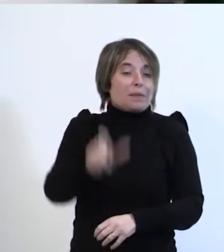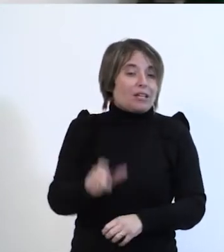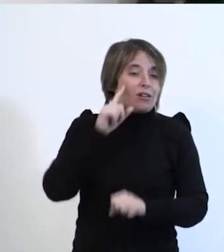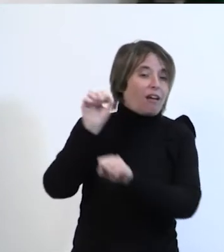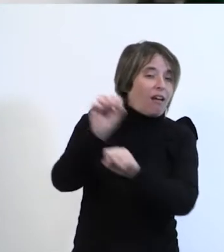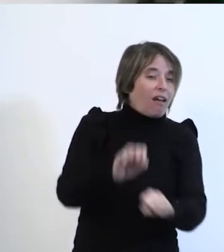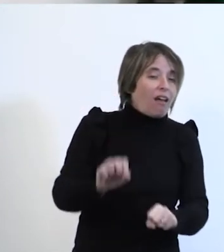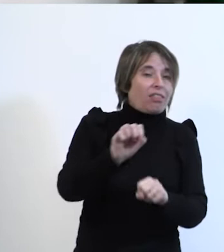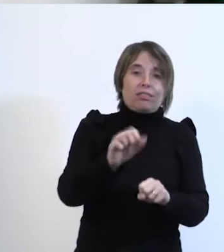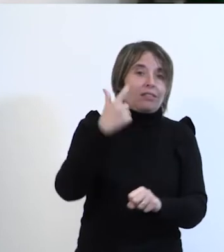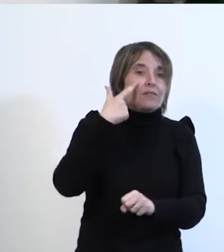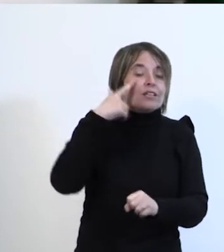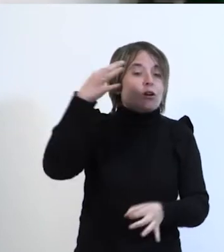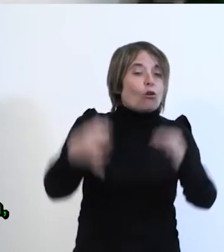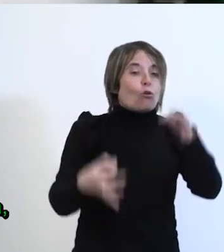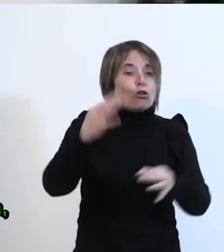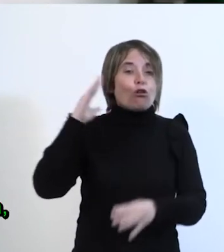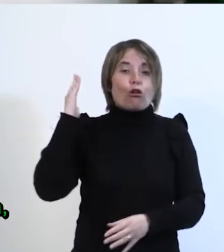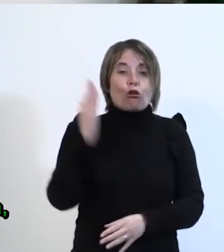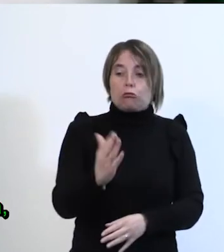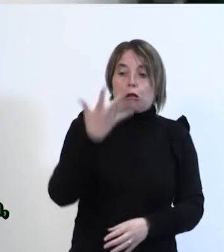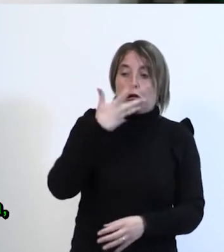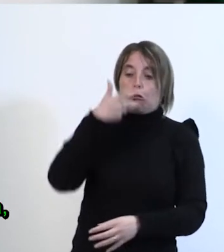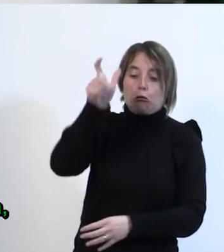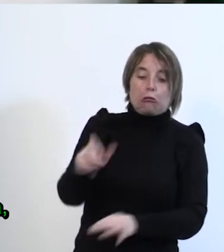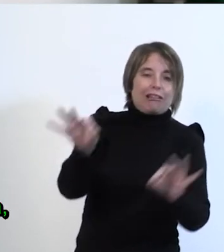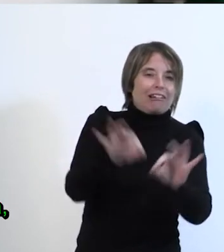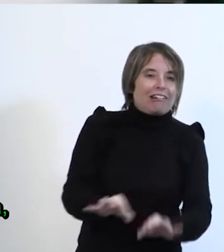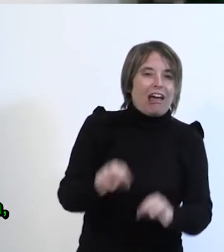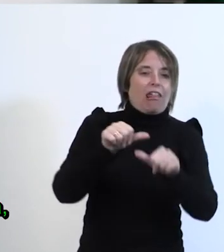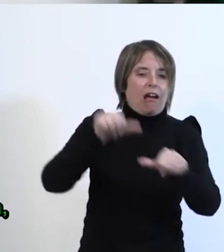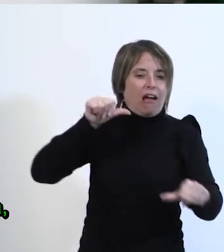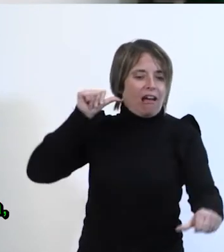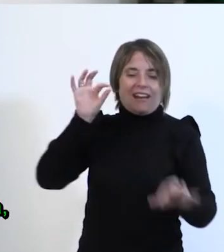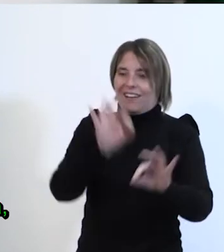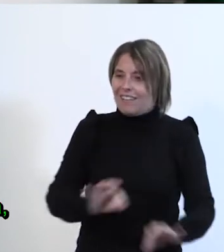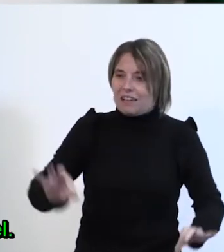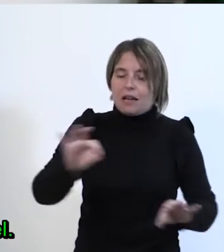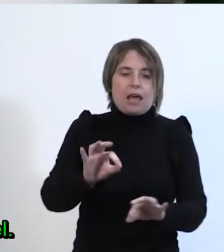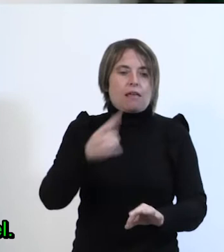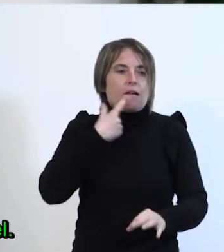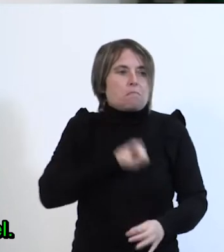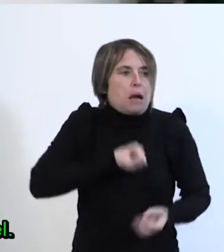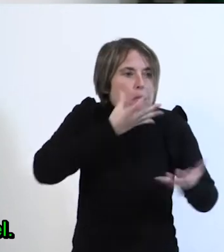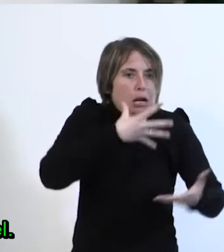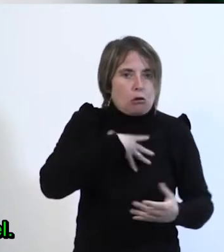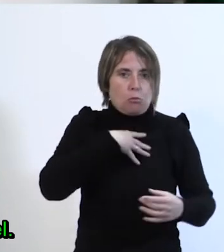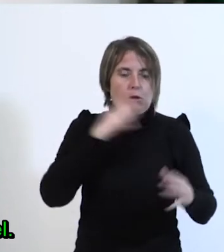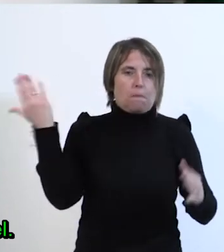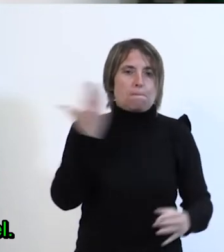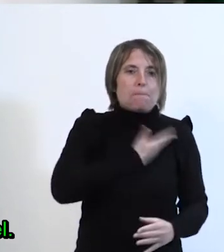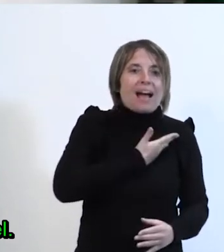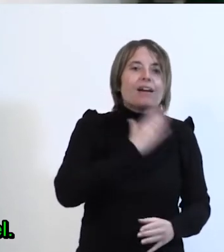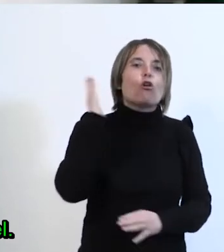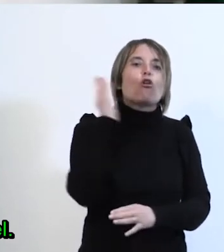propio defensor en la audiencia pública donde la condenan no la conocía, no conocía su caso, no le permiten hablar